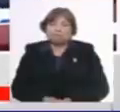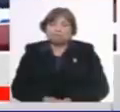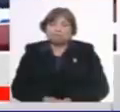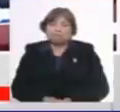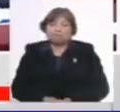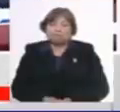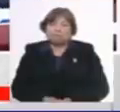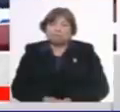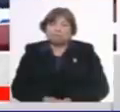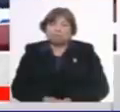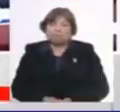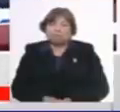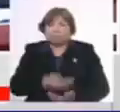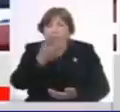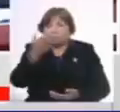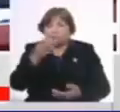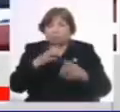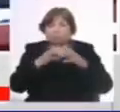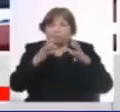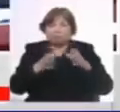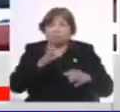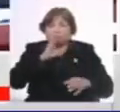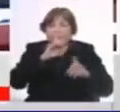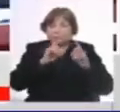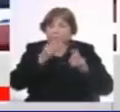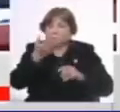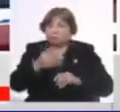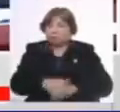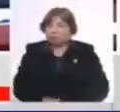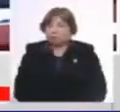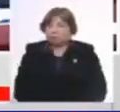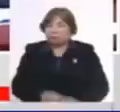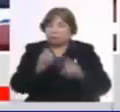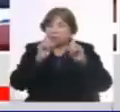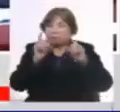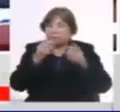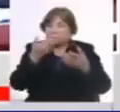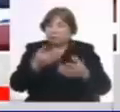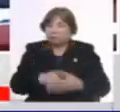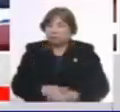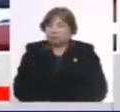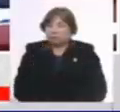Se les da el uso de la palabra a los congresistas que quieren hacer sus preguntas o interrogantes.